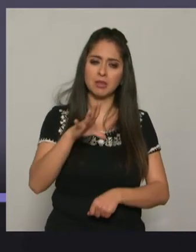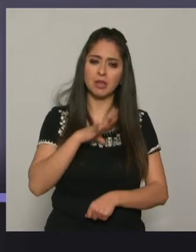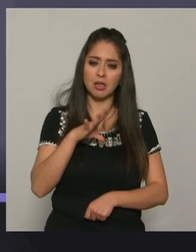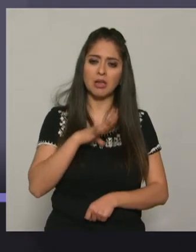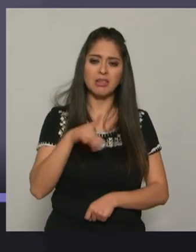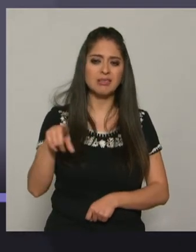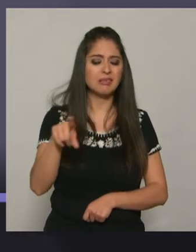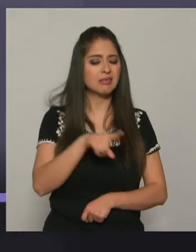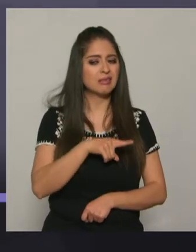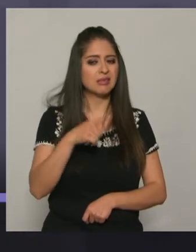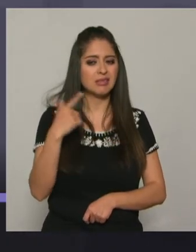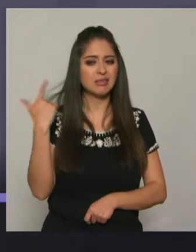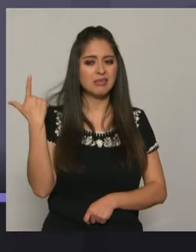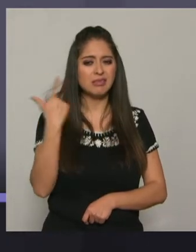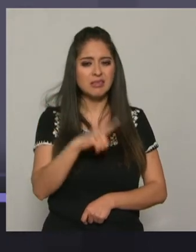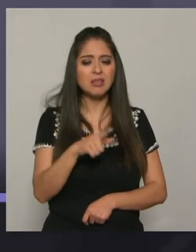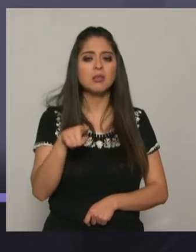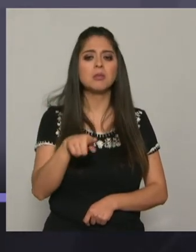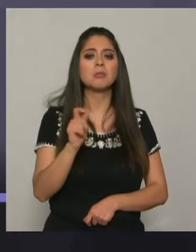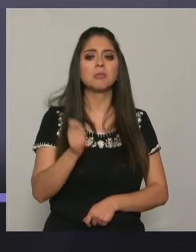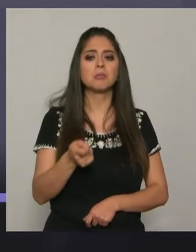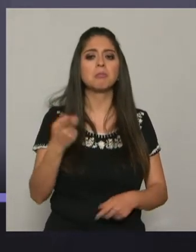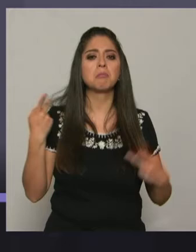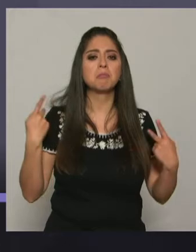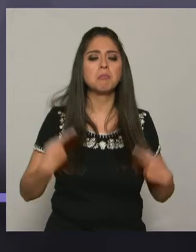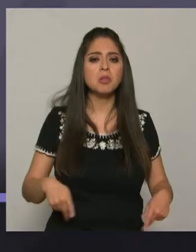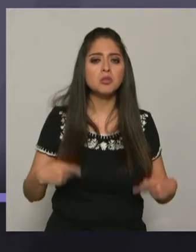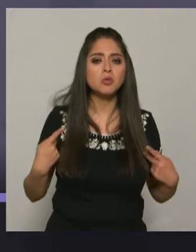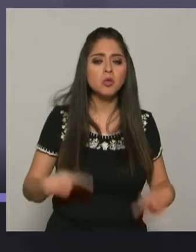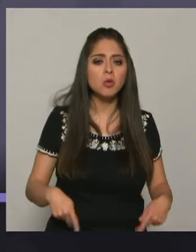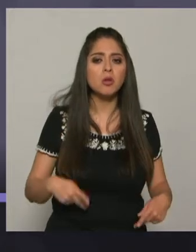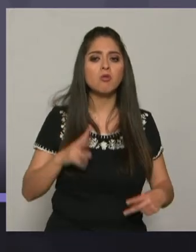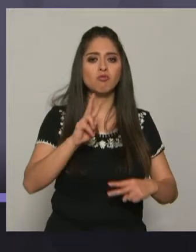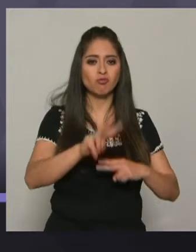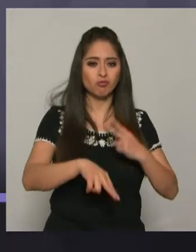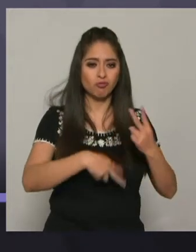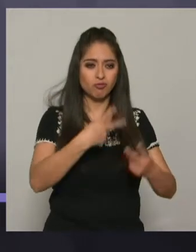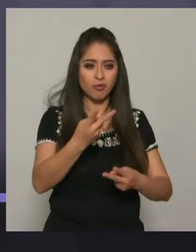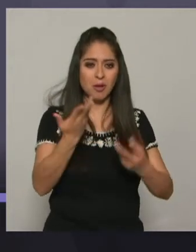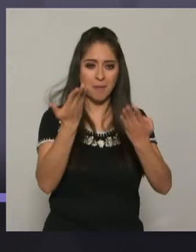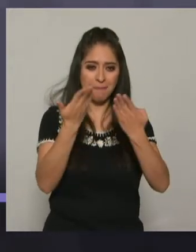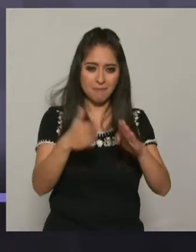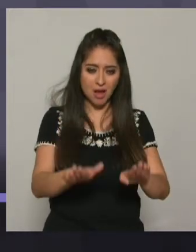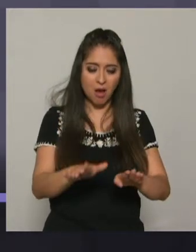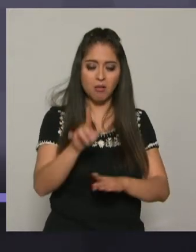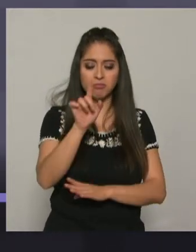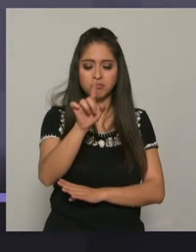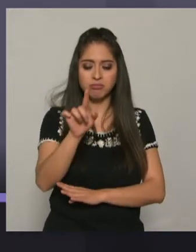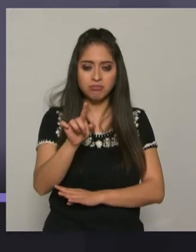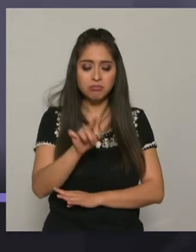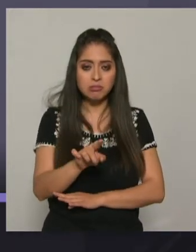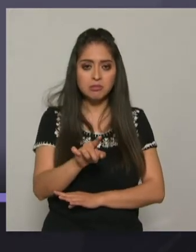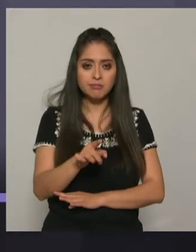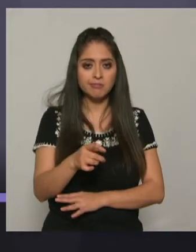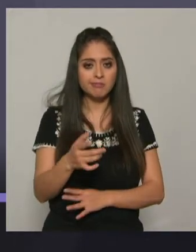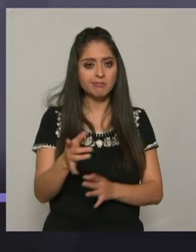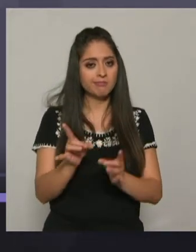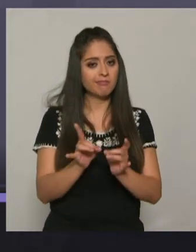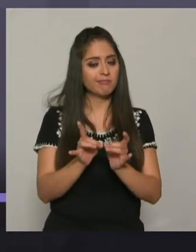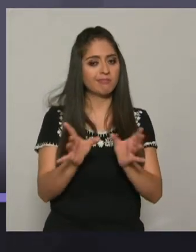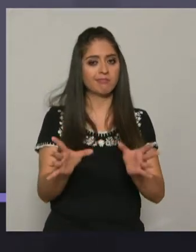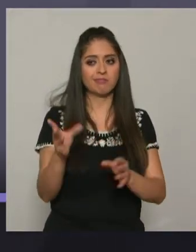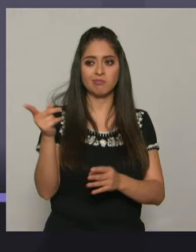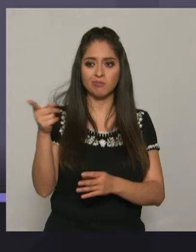muy desagradables de gente que fue a retirar dinero y bueno, otra vez lo que